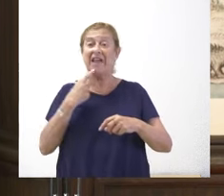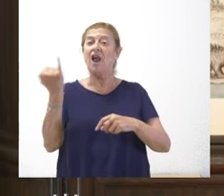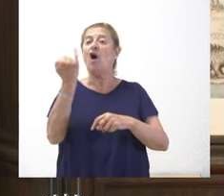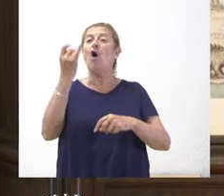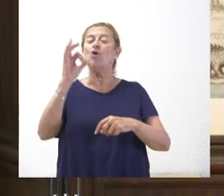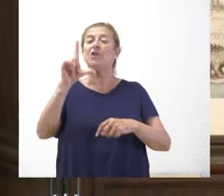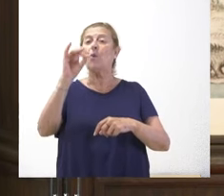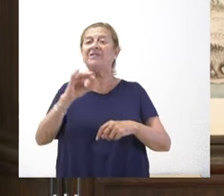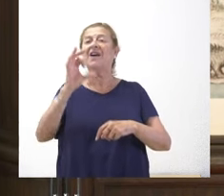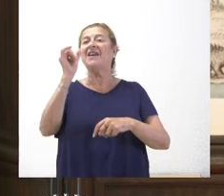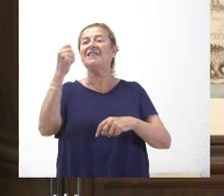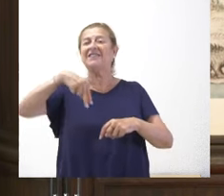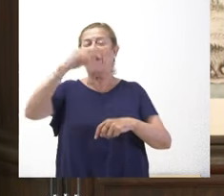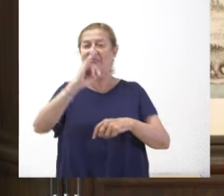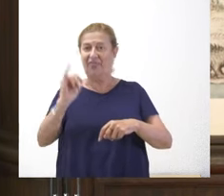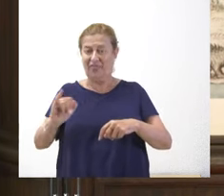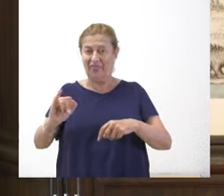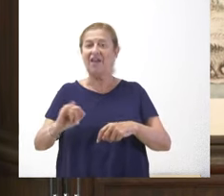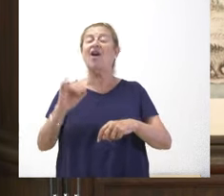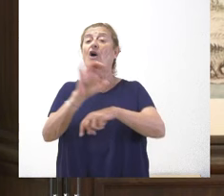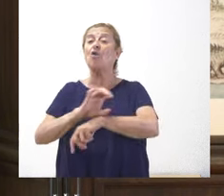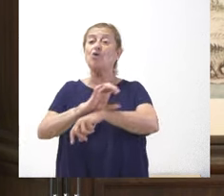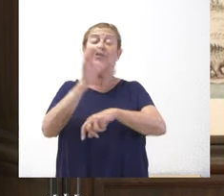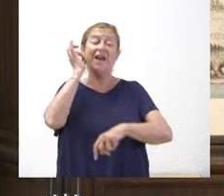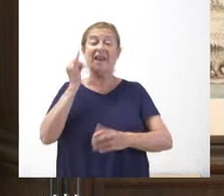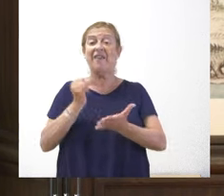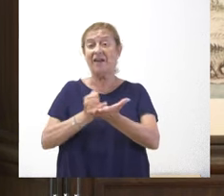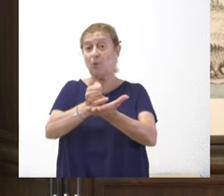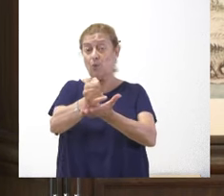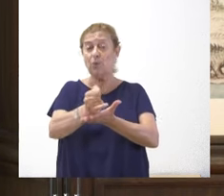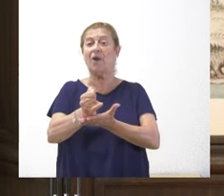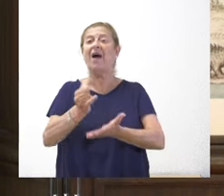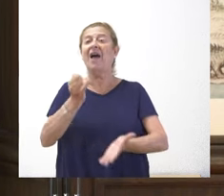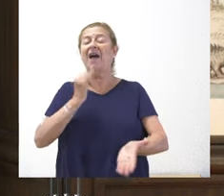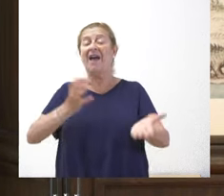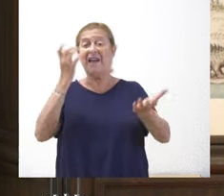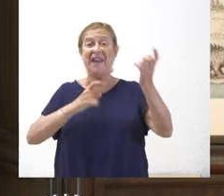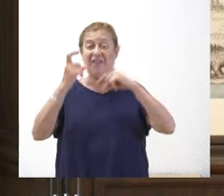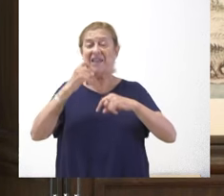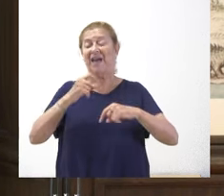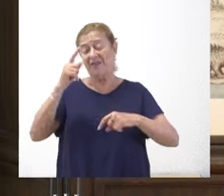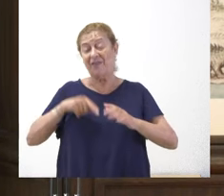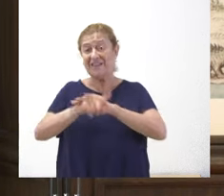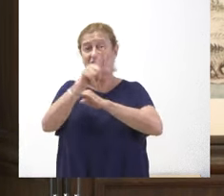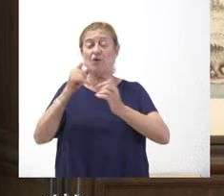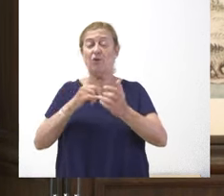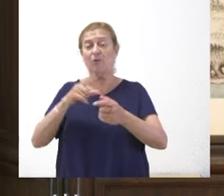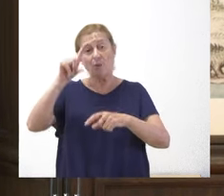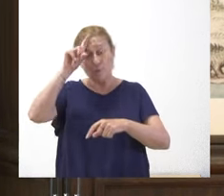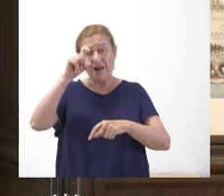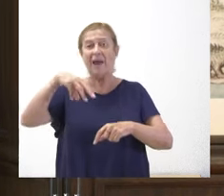Sanz Merino consejera de agricultura ganadería y desarrollo rural María